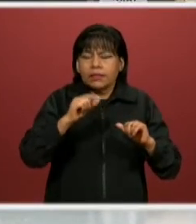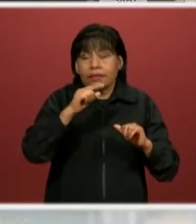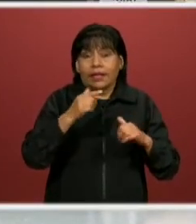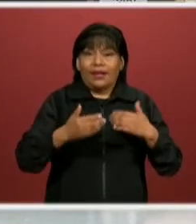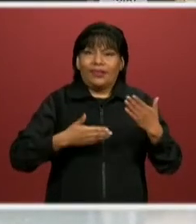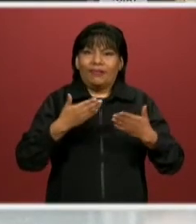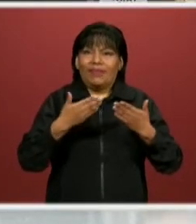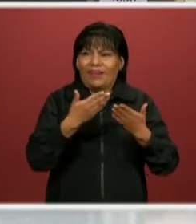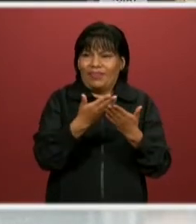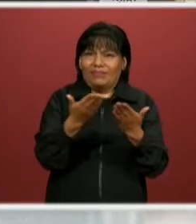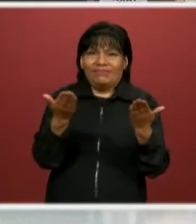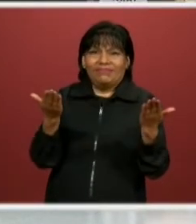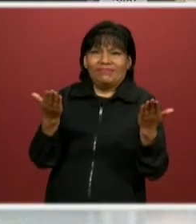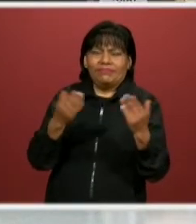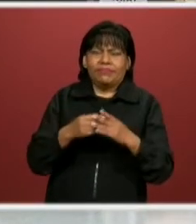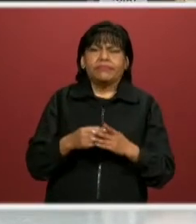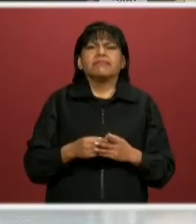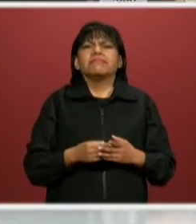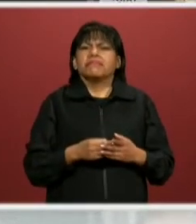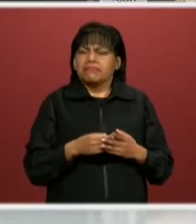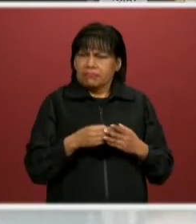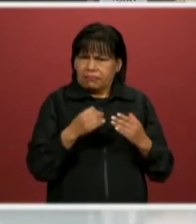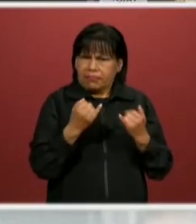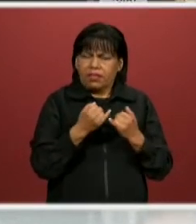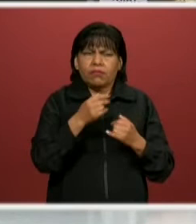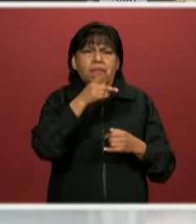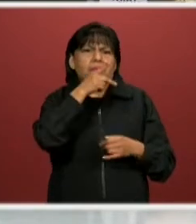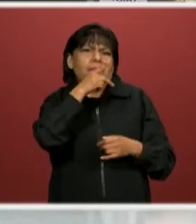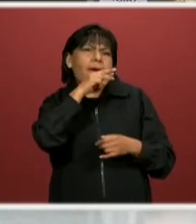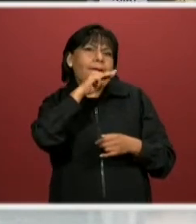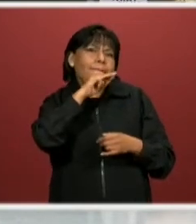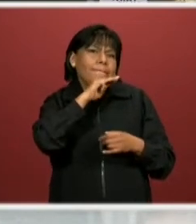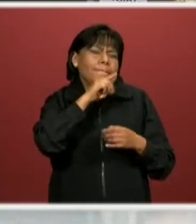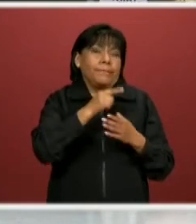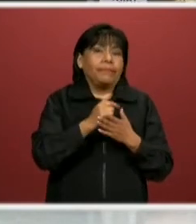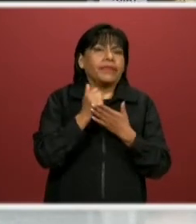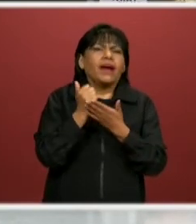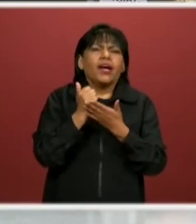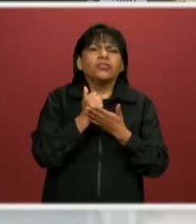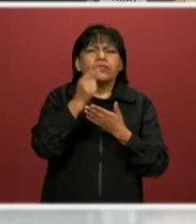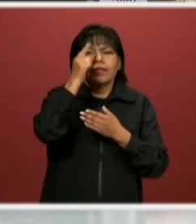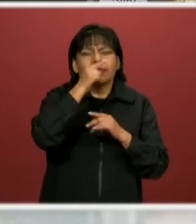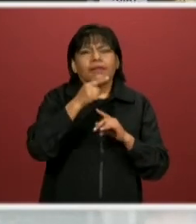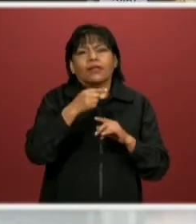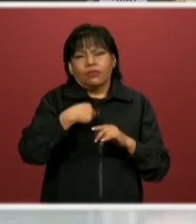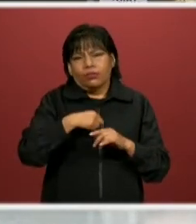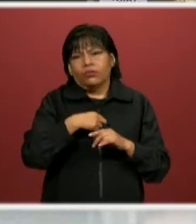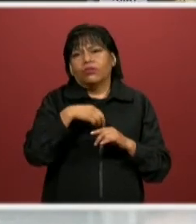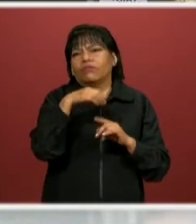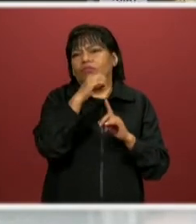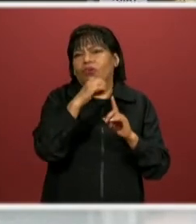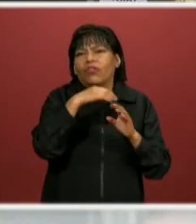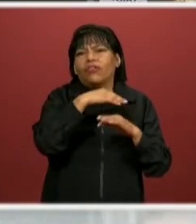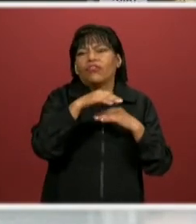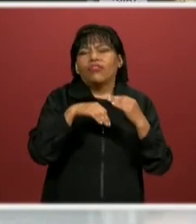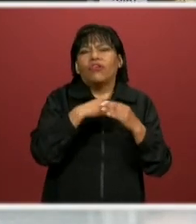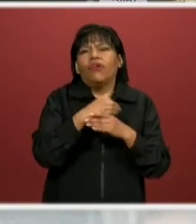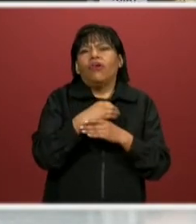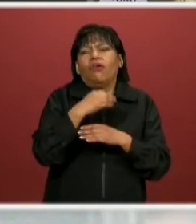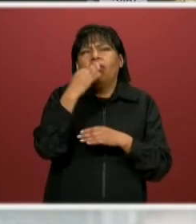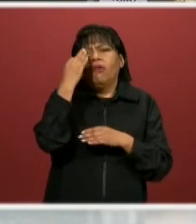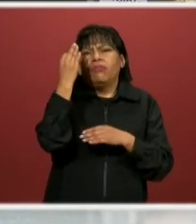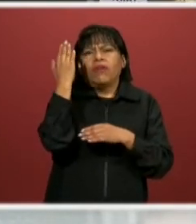ustedes y con todos en casita igual a nuestros papis a nuestras mamis nos ayudan para que podamos organizar todo nuestro tiempo